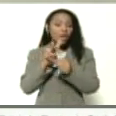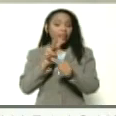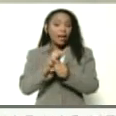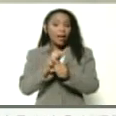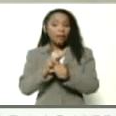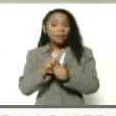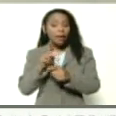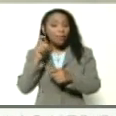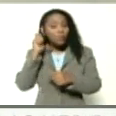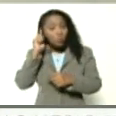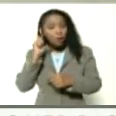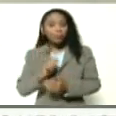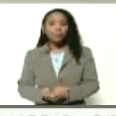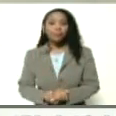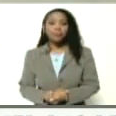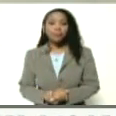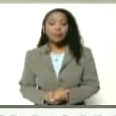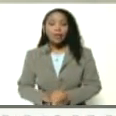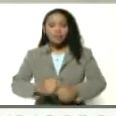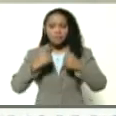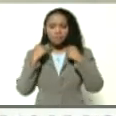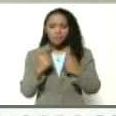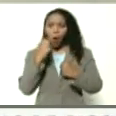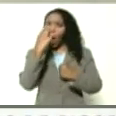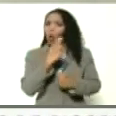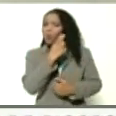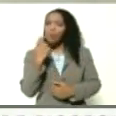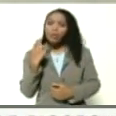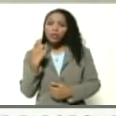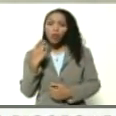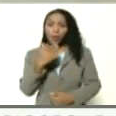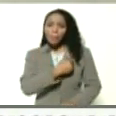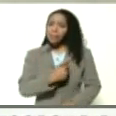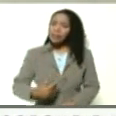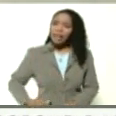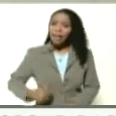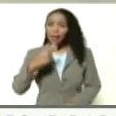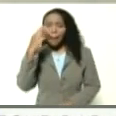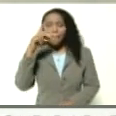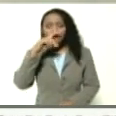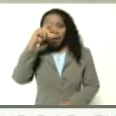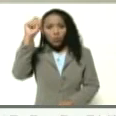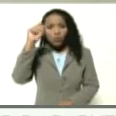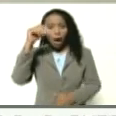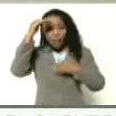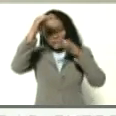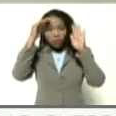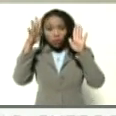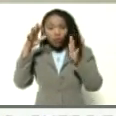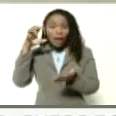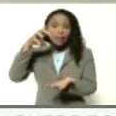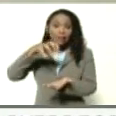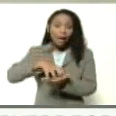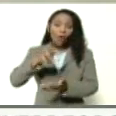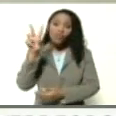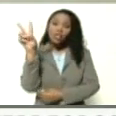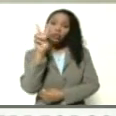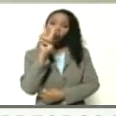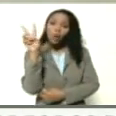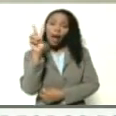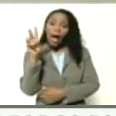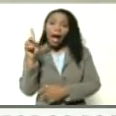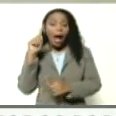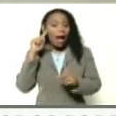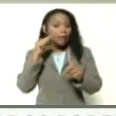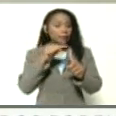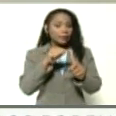género. El firme compromiso del presidente Nicolás Maduro y la atención del Estado venezolano hacia la